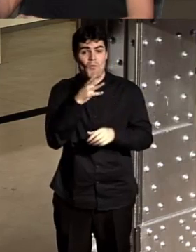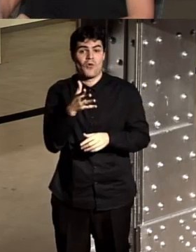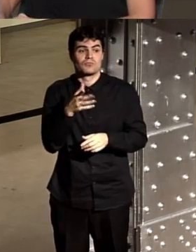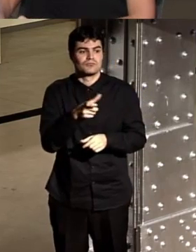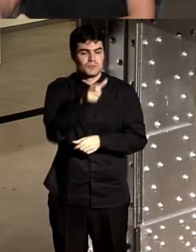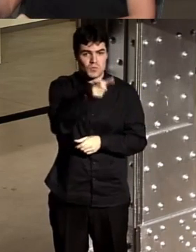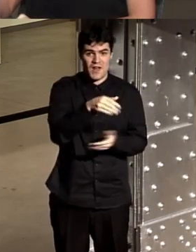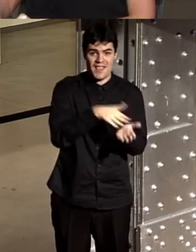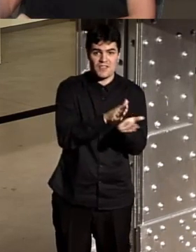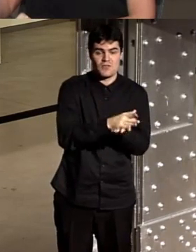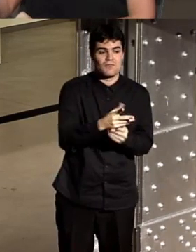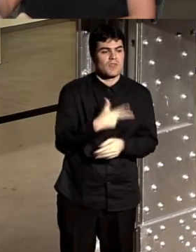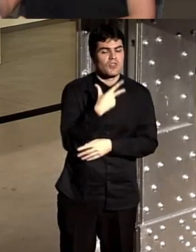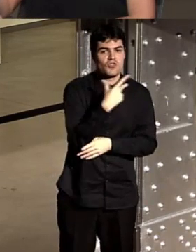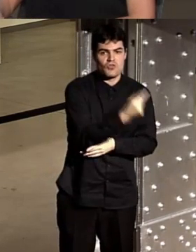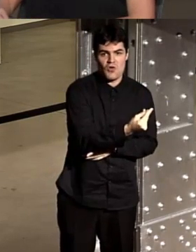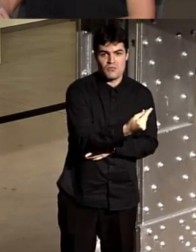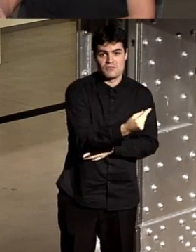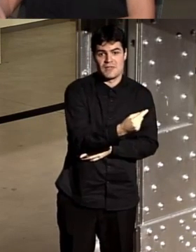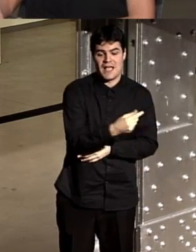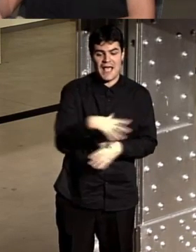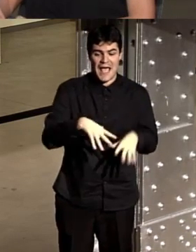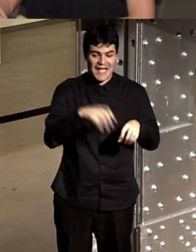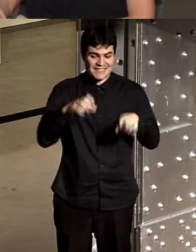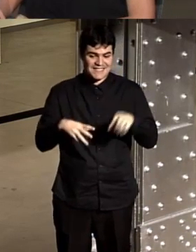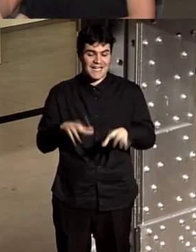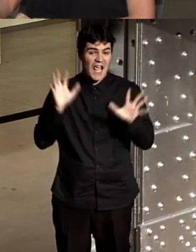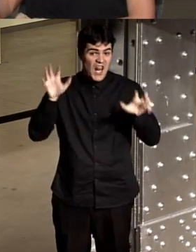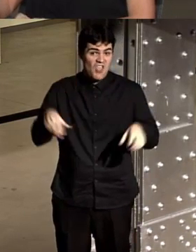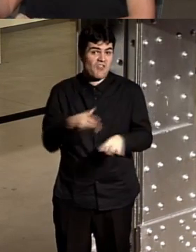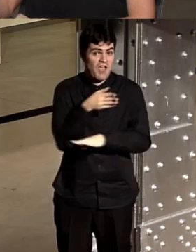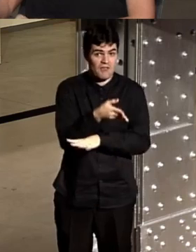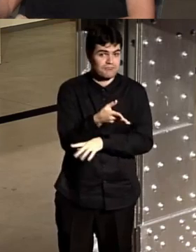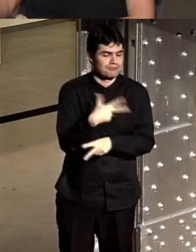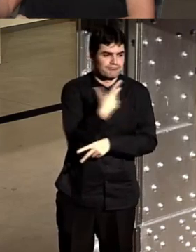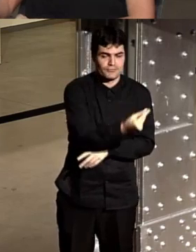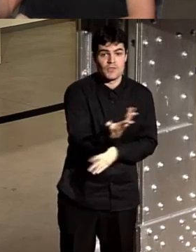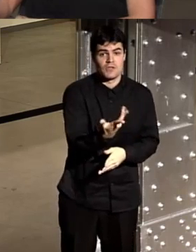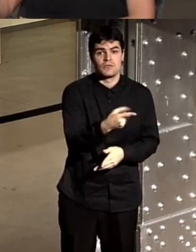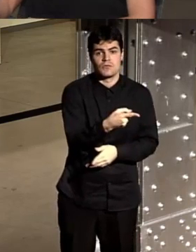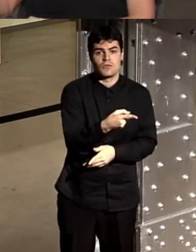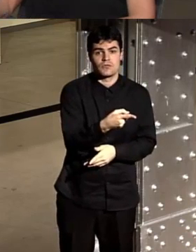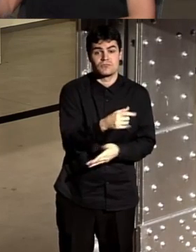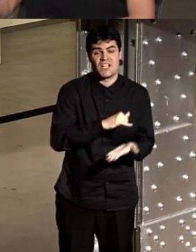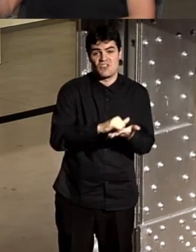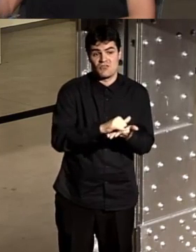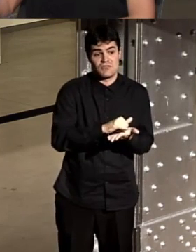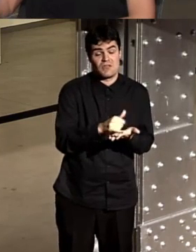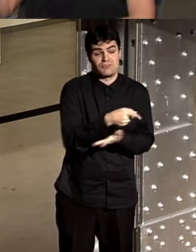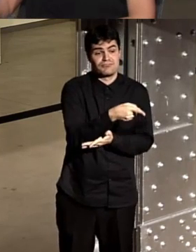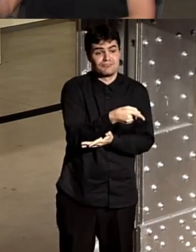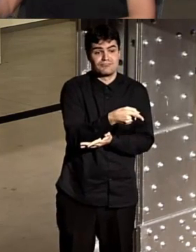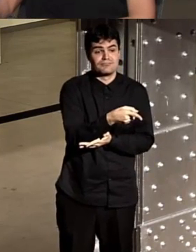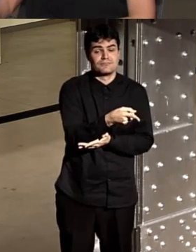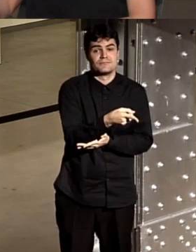Sierra Leona en enero de 1999. Y entonces, bueno, New York Times no tuvo fotos de Sierra Leona,